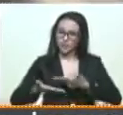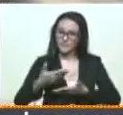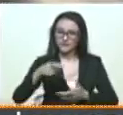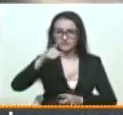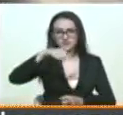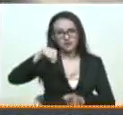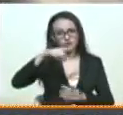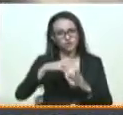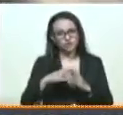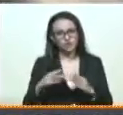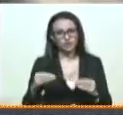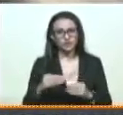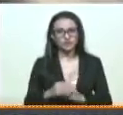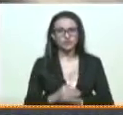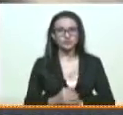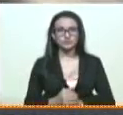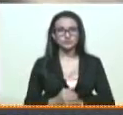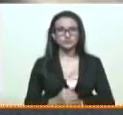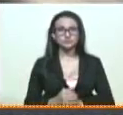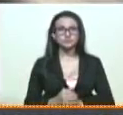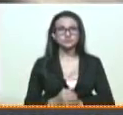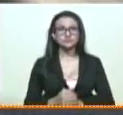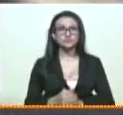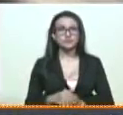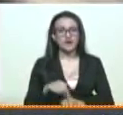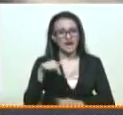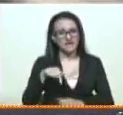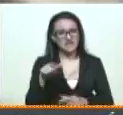ustedes, sobre todo en este lugar,